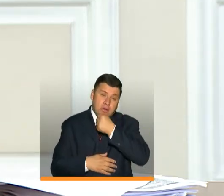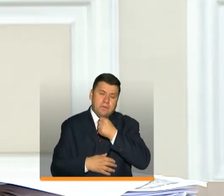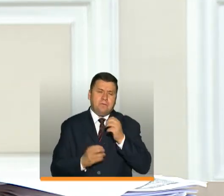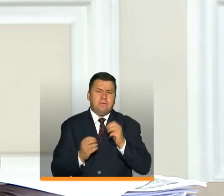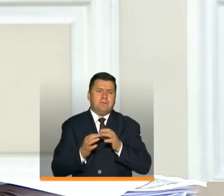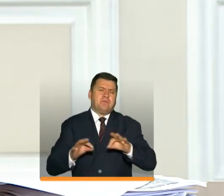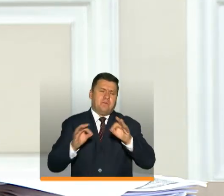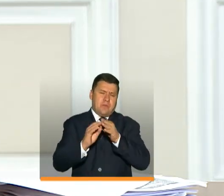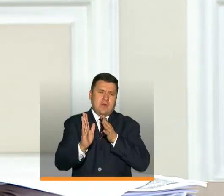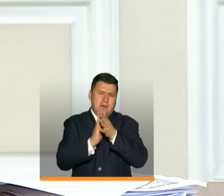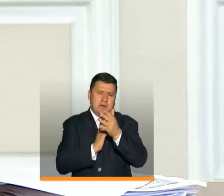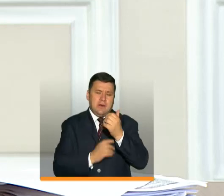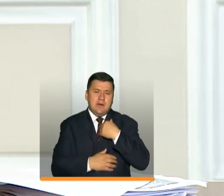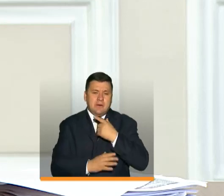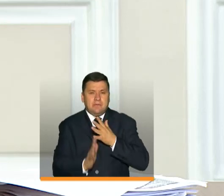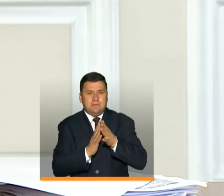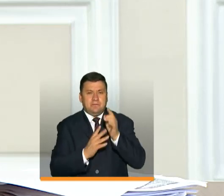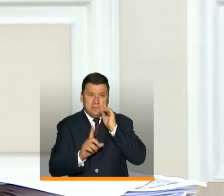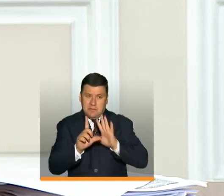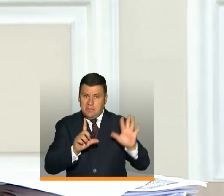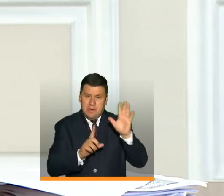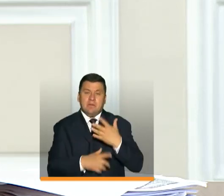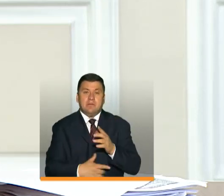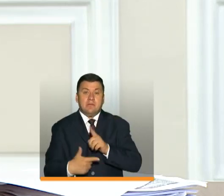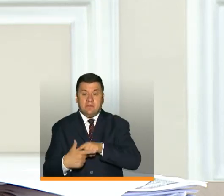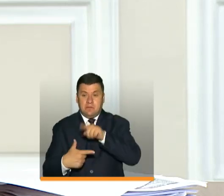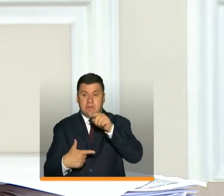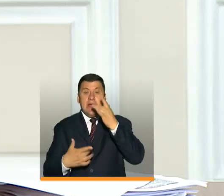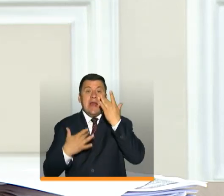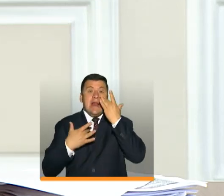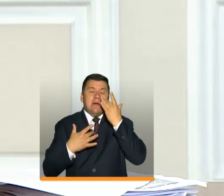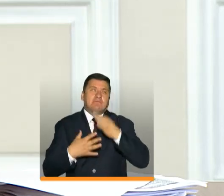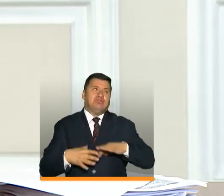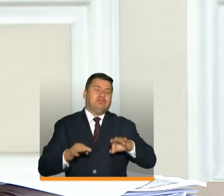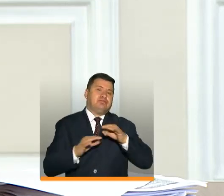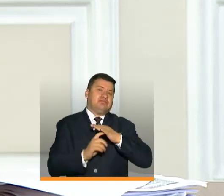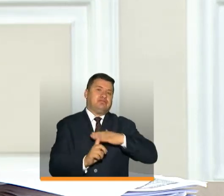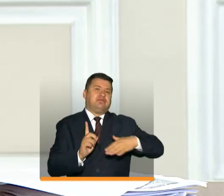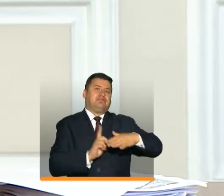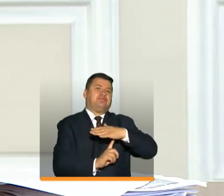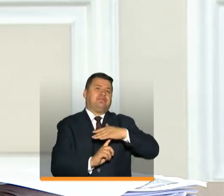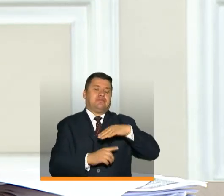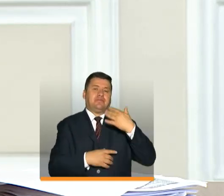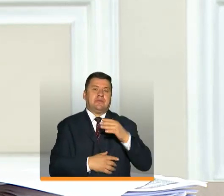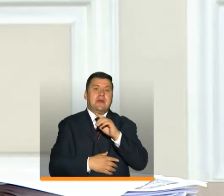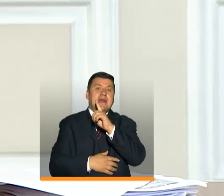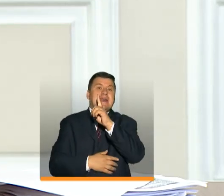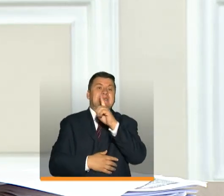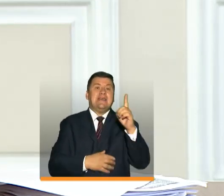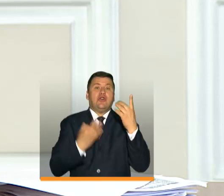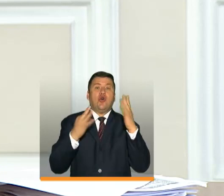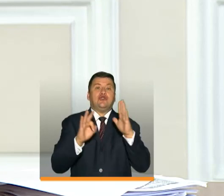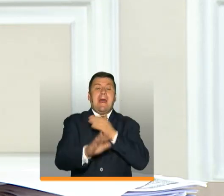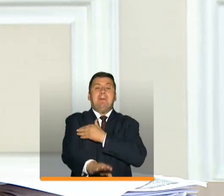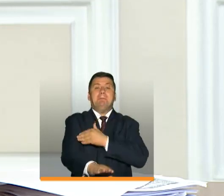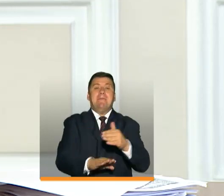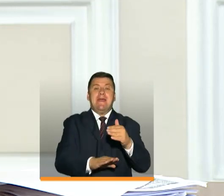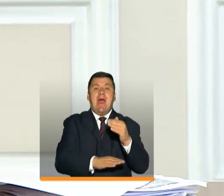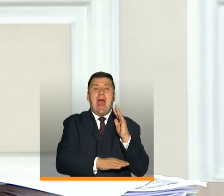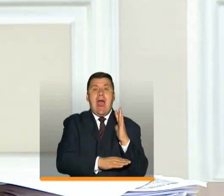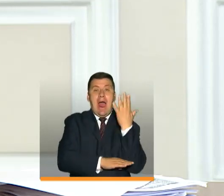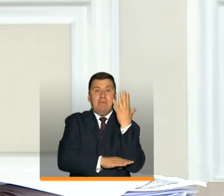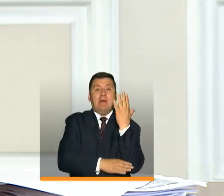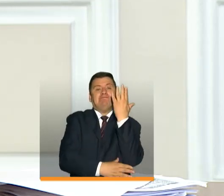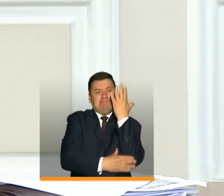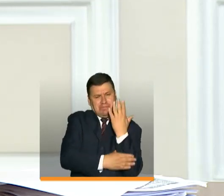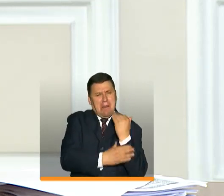Otra cosa importante que ya se mencionó en el video, el crecimiento limpio. Este proyecto de la siembra de 180 millones de árboles va a